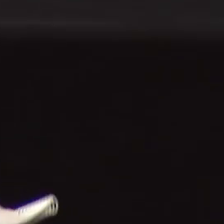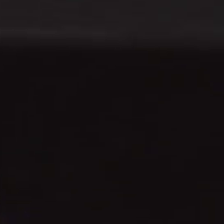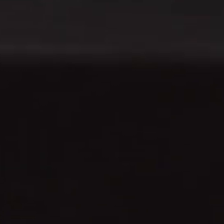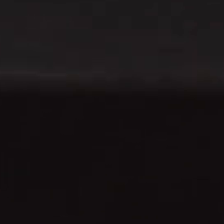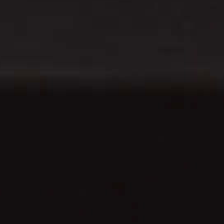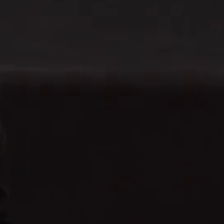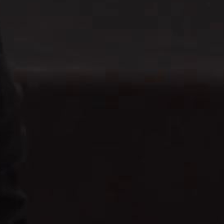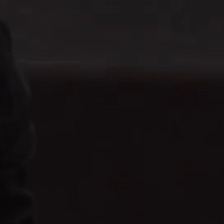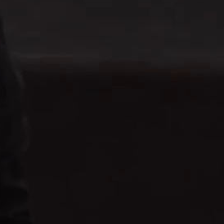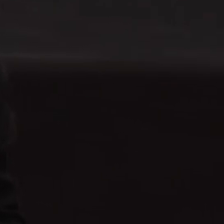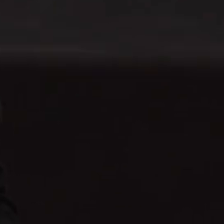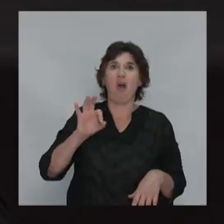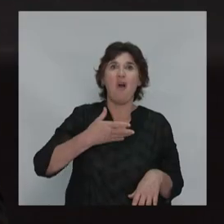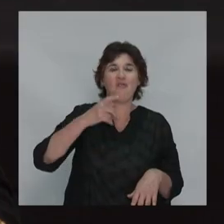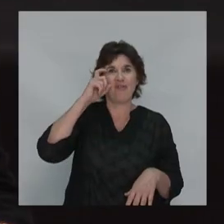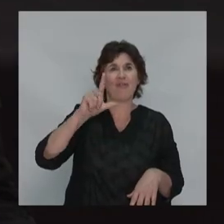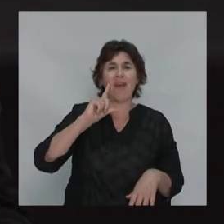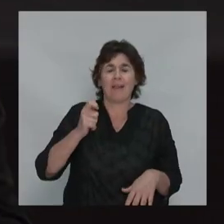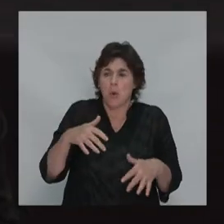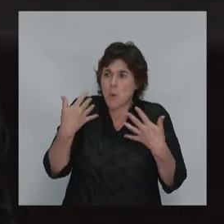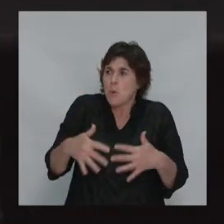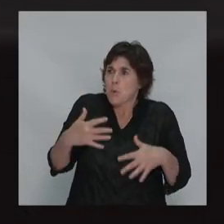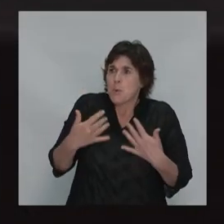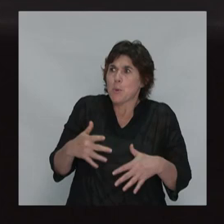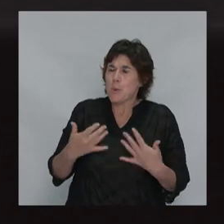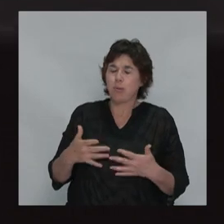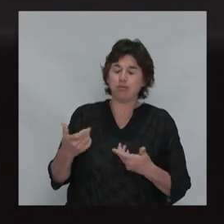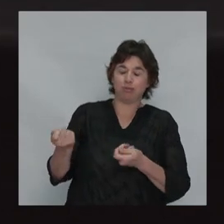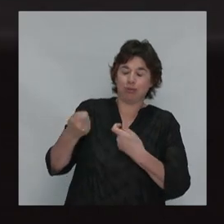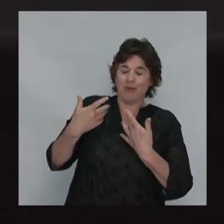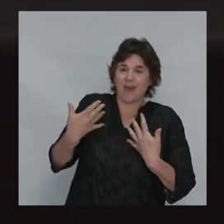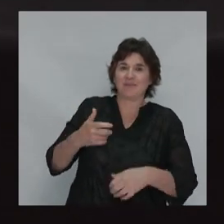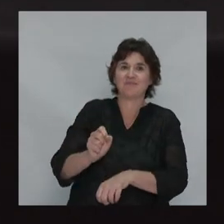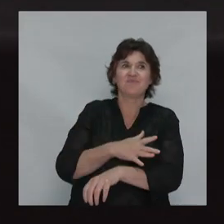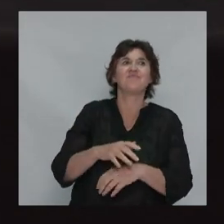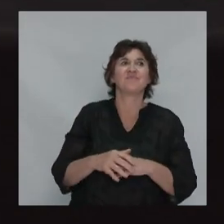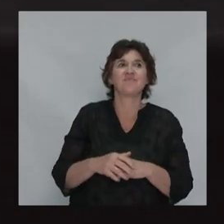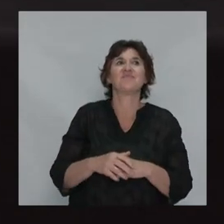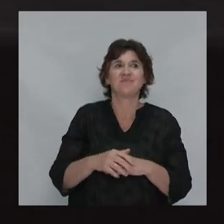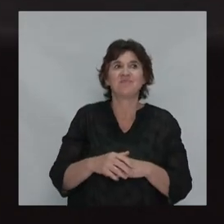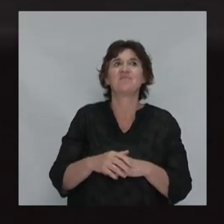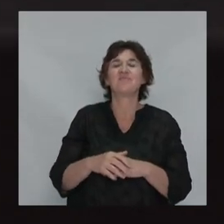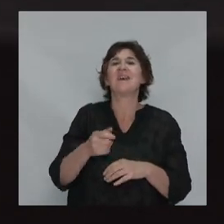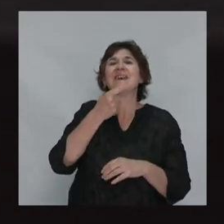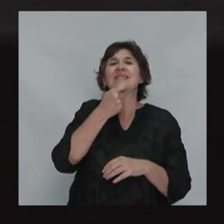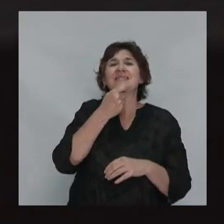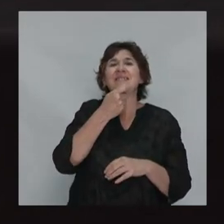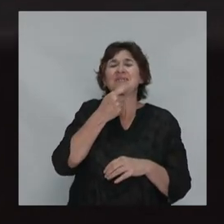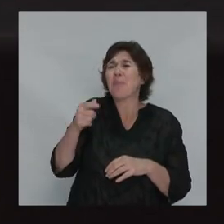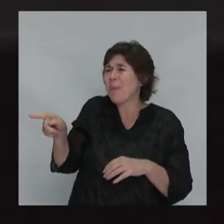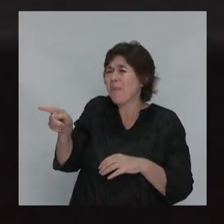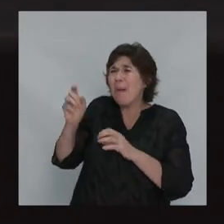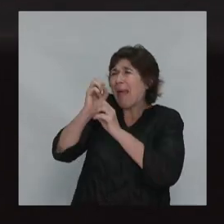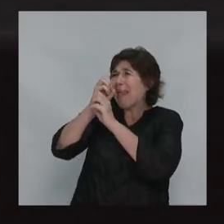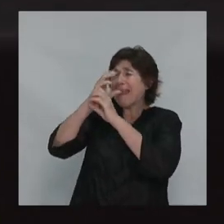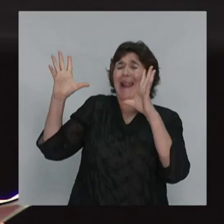Impresionante, Ofelia, creo que nos conmovió a todas, a todes. Tengo el triple de edad de Ofelia y creo que si tuviese un tercio de la claridad